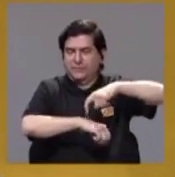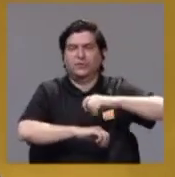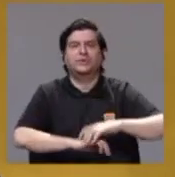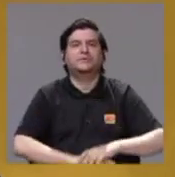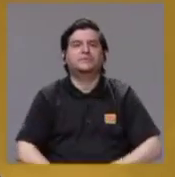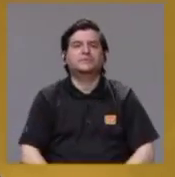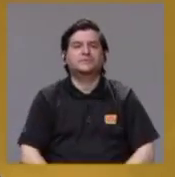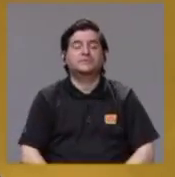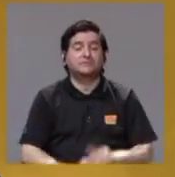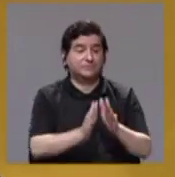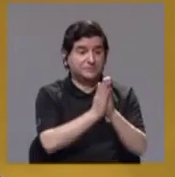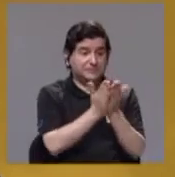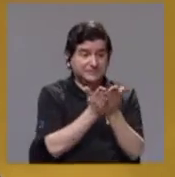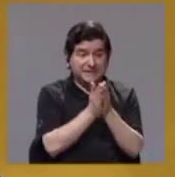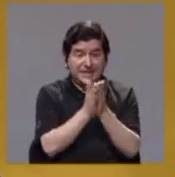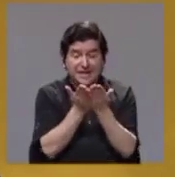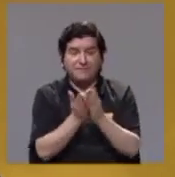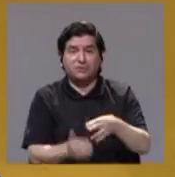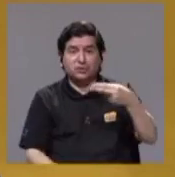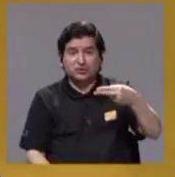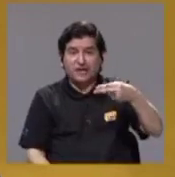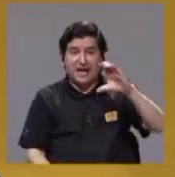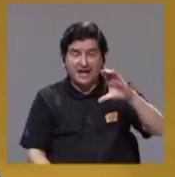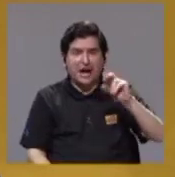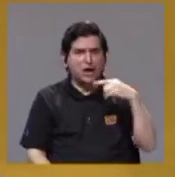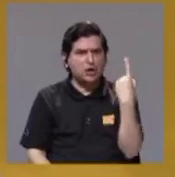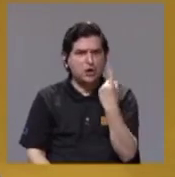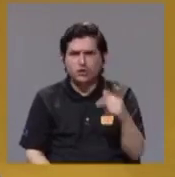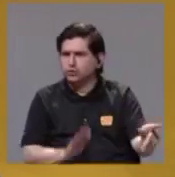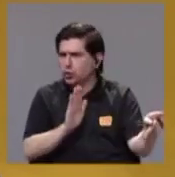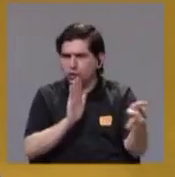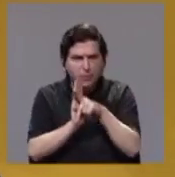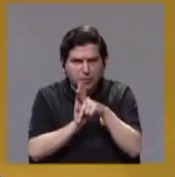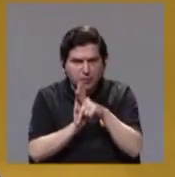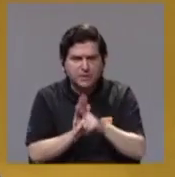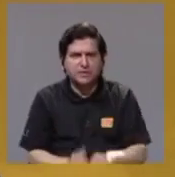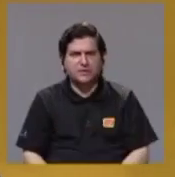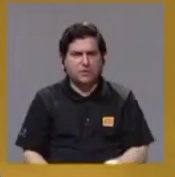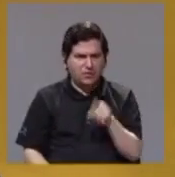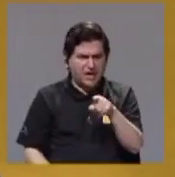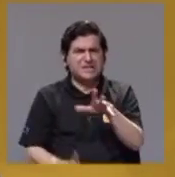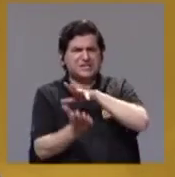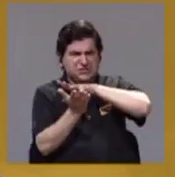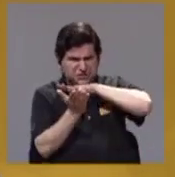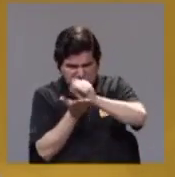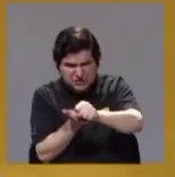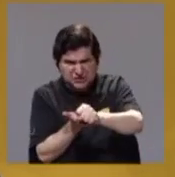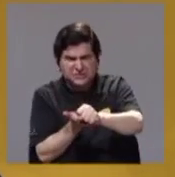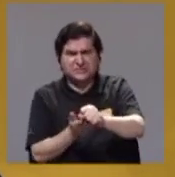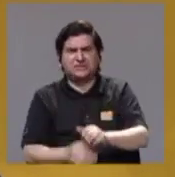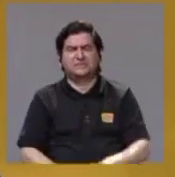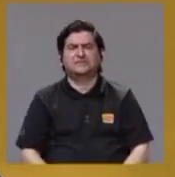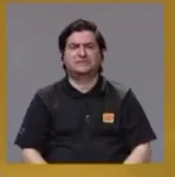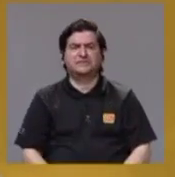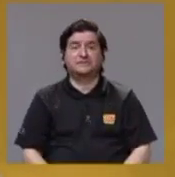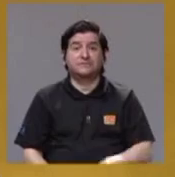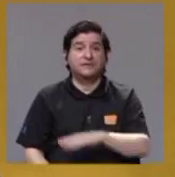época, los libros de Cortés no solo fueron prohibidos, sino fueron